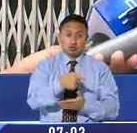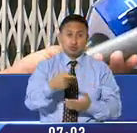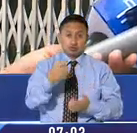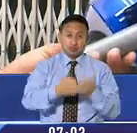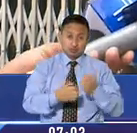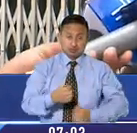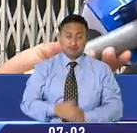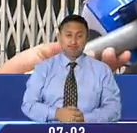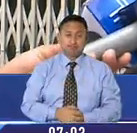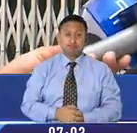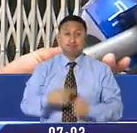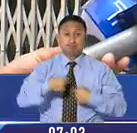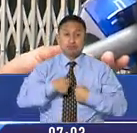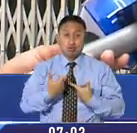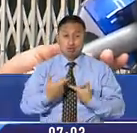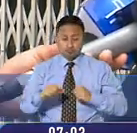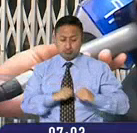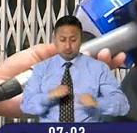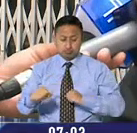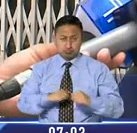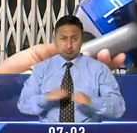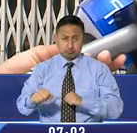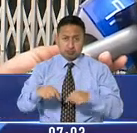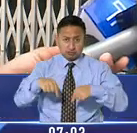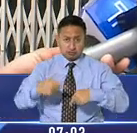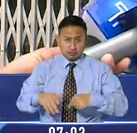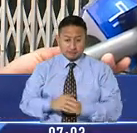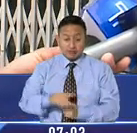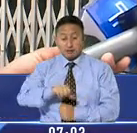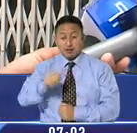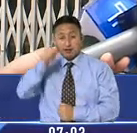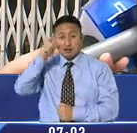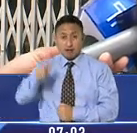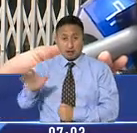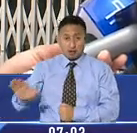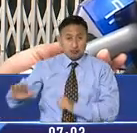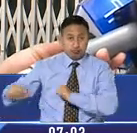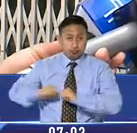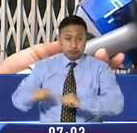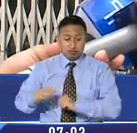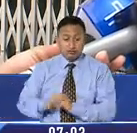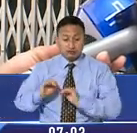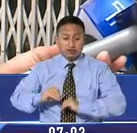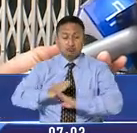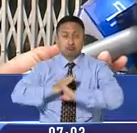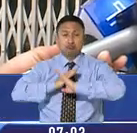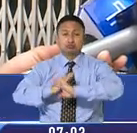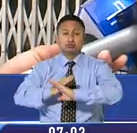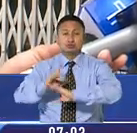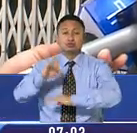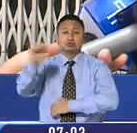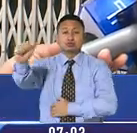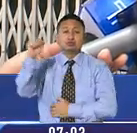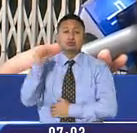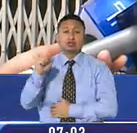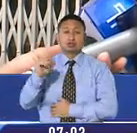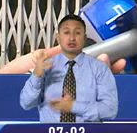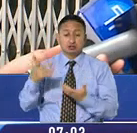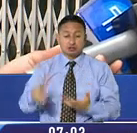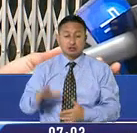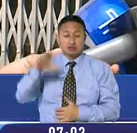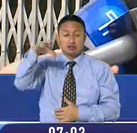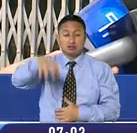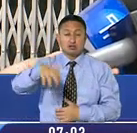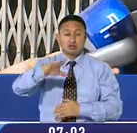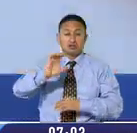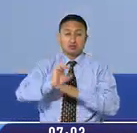El trabajo que nosotros hemos realizado y el trabajo que debe realizar la Fiscalía es la defensa de los derechos y de los intereses del